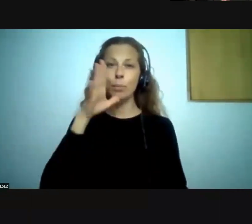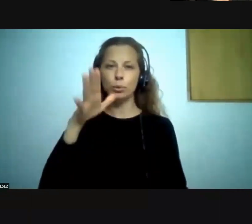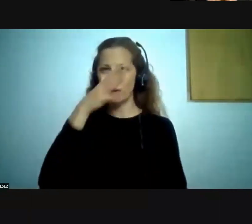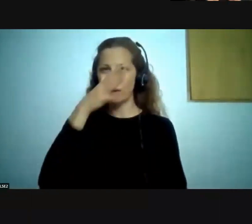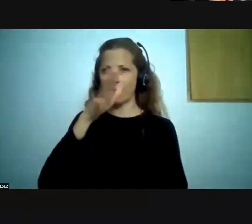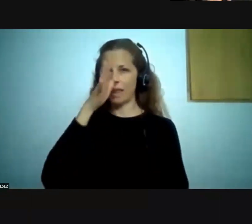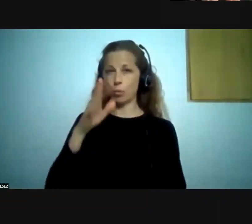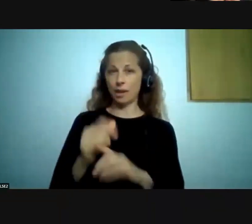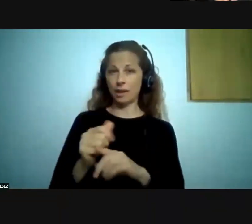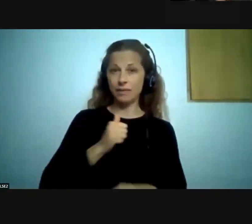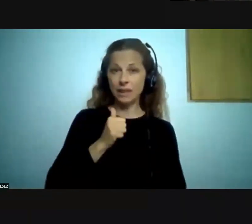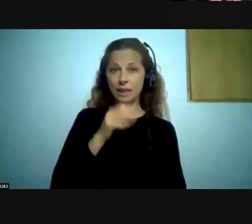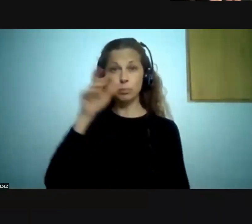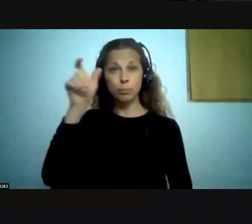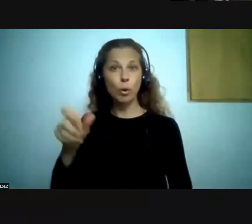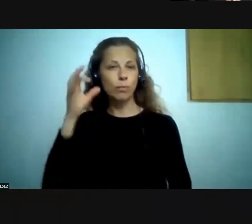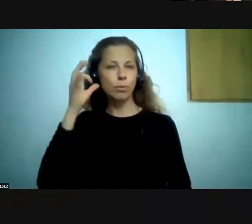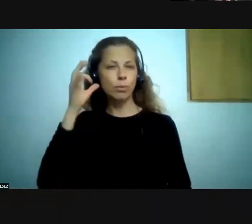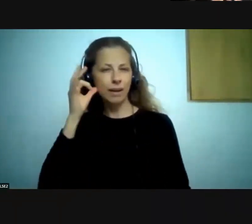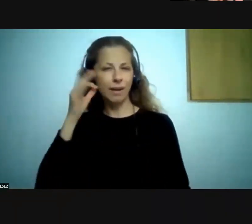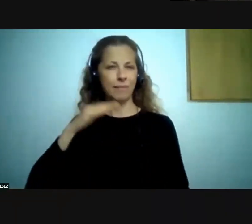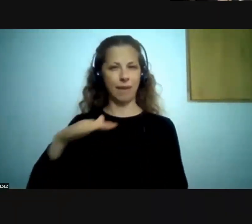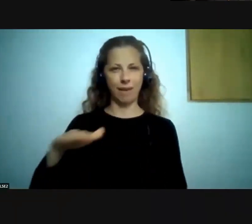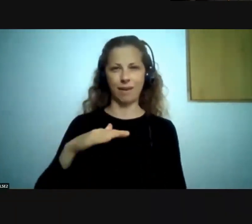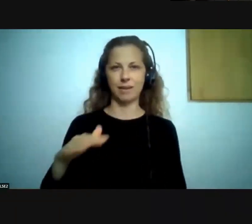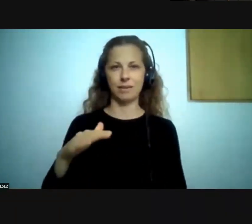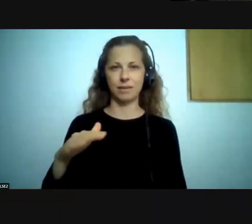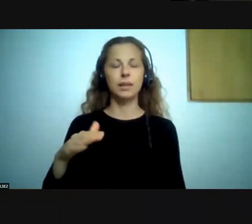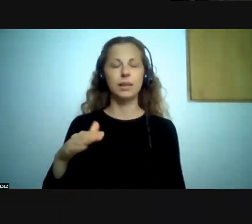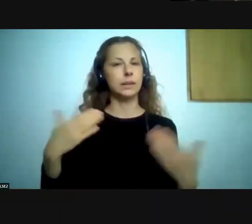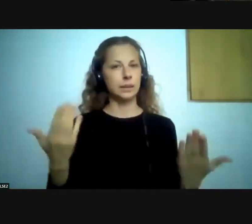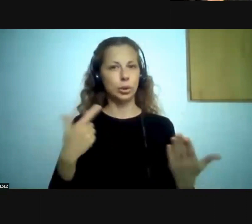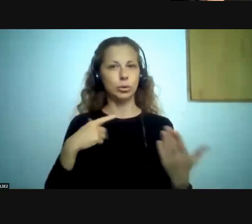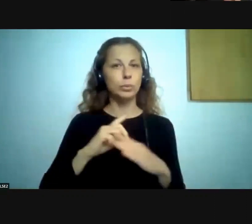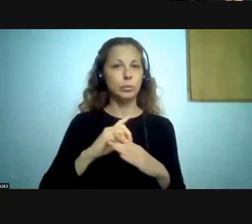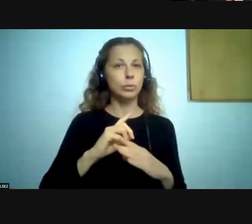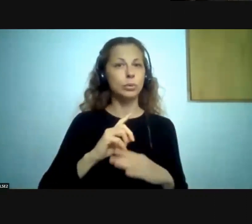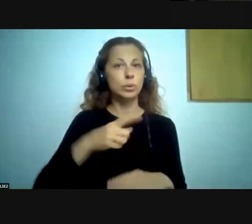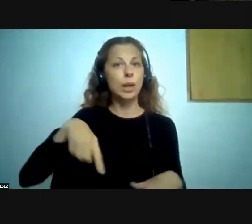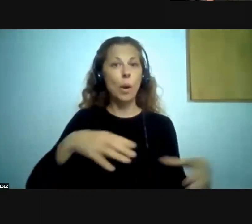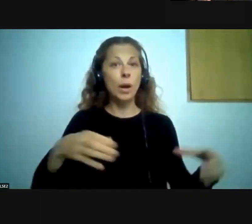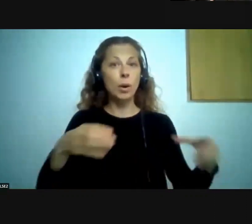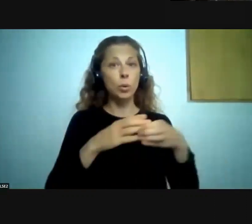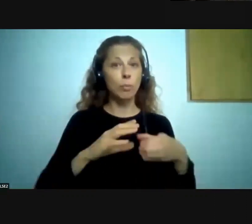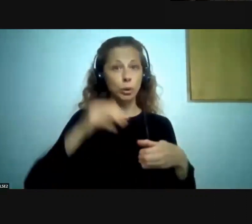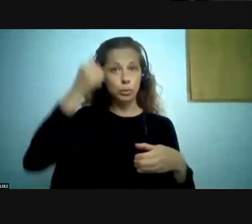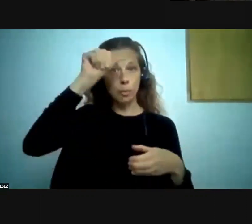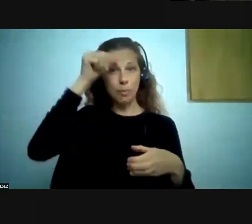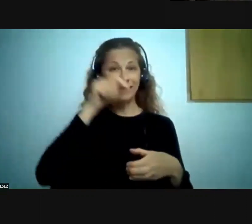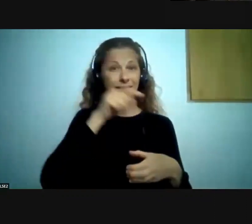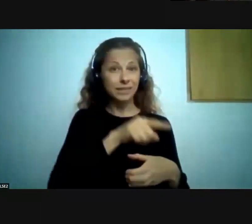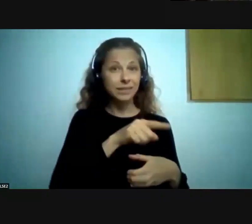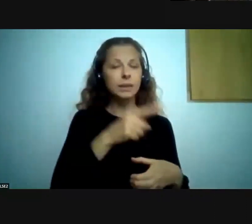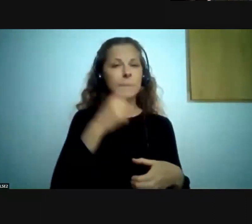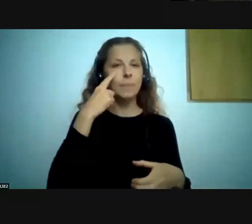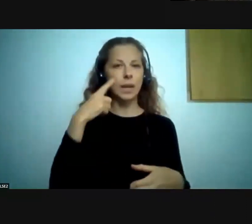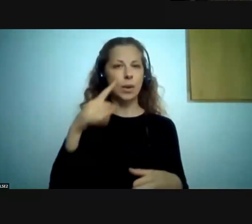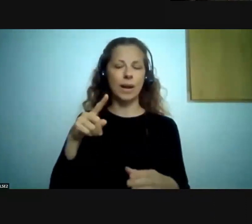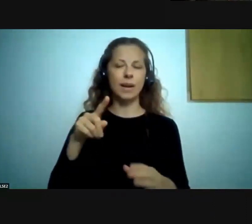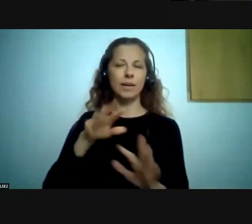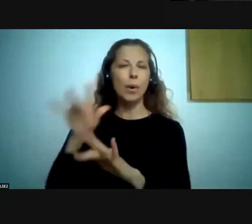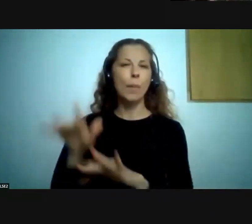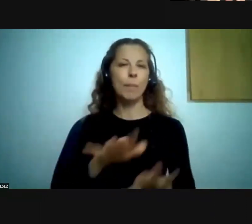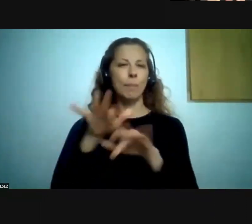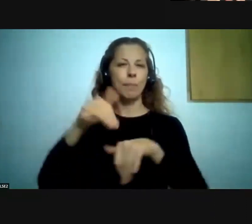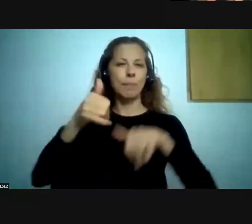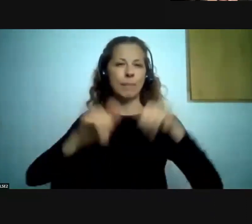denuncias falsas. Y además, eso es muy postmachista, utilizan datos de la realidad para manipularla y darle más credibilidad. Y es un